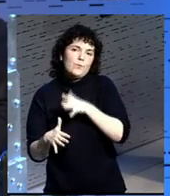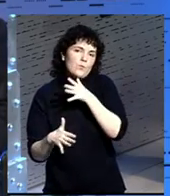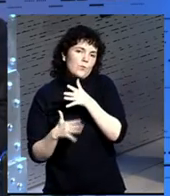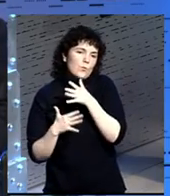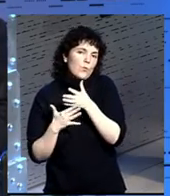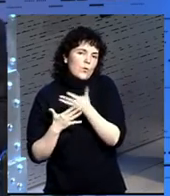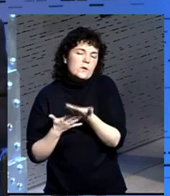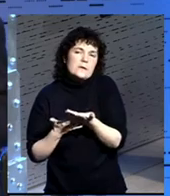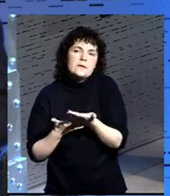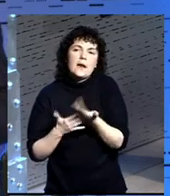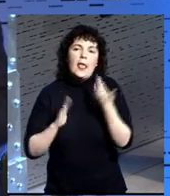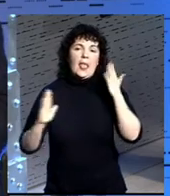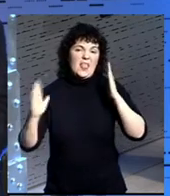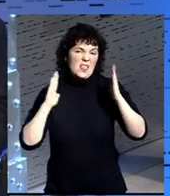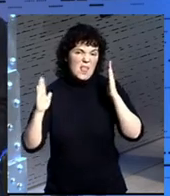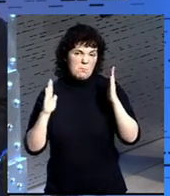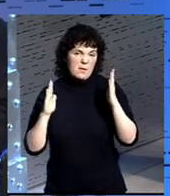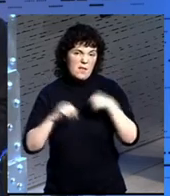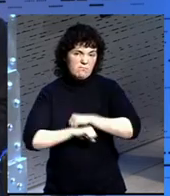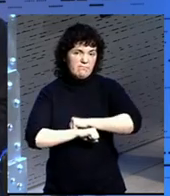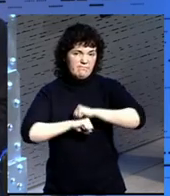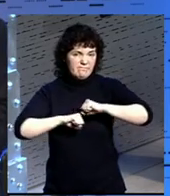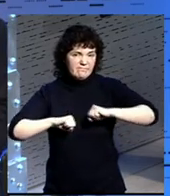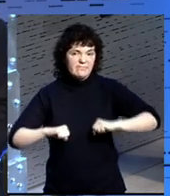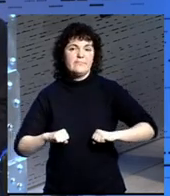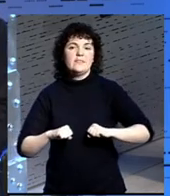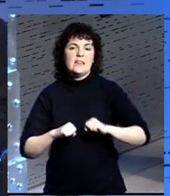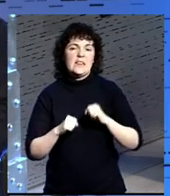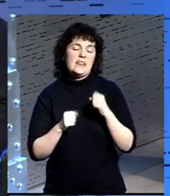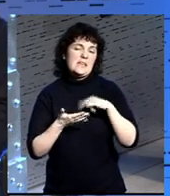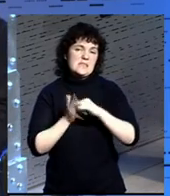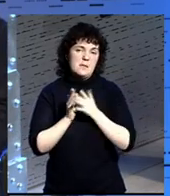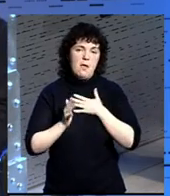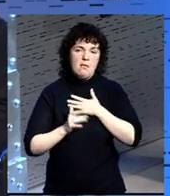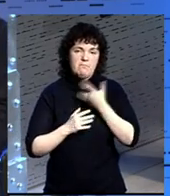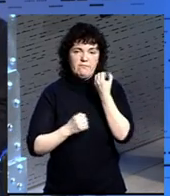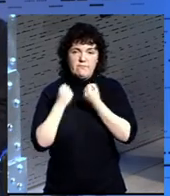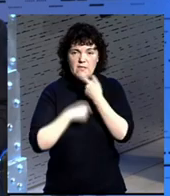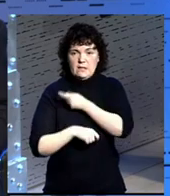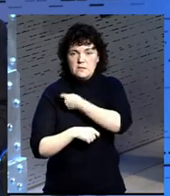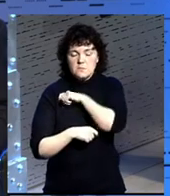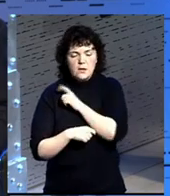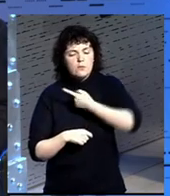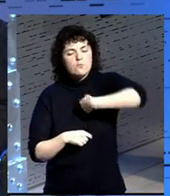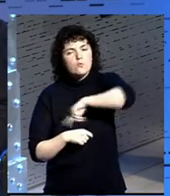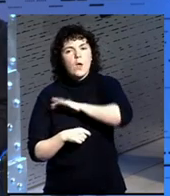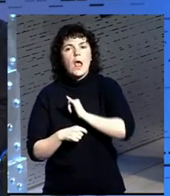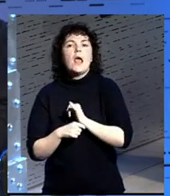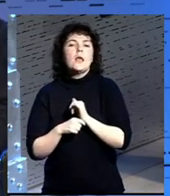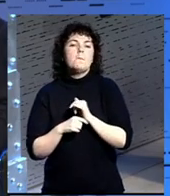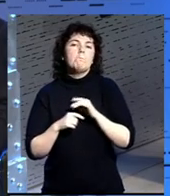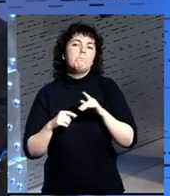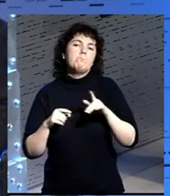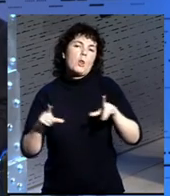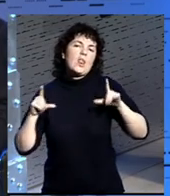la etapa esta de consolidación del sistema financiero español, donde nosotros hemos tenido un determinado